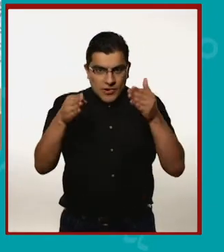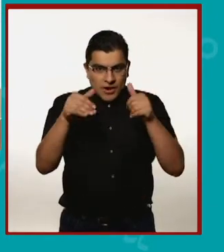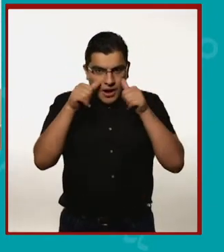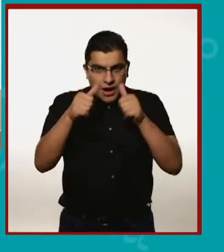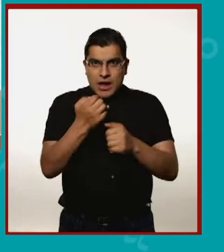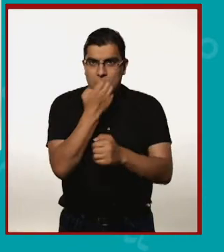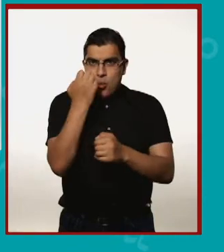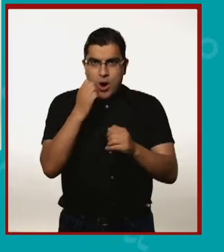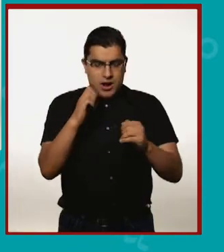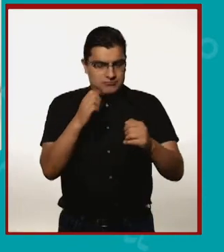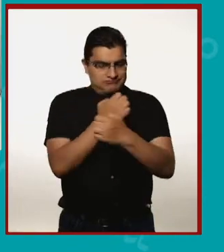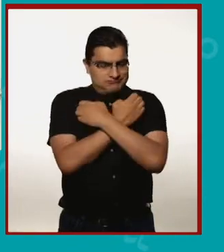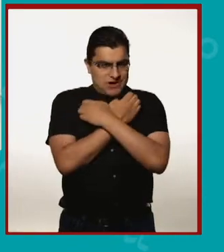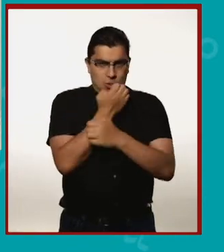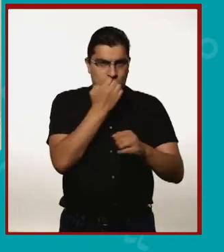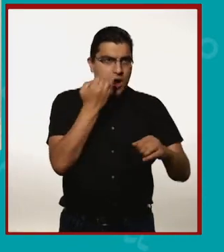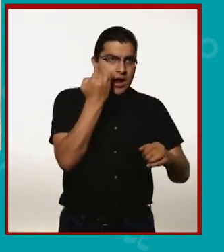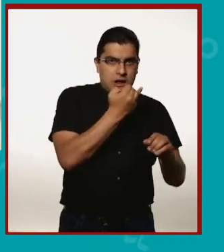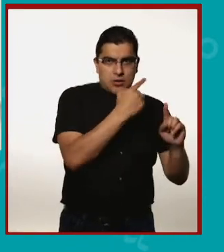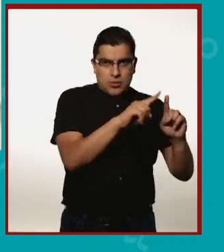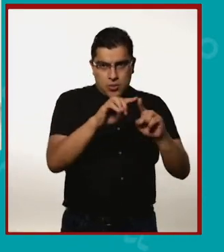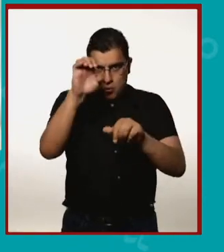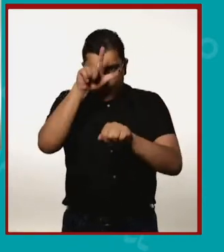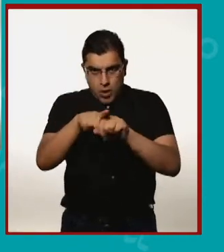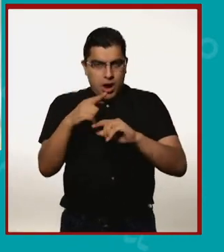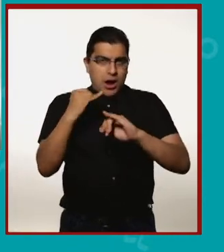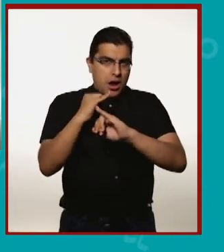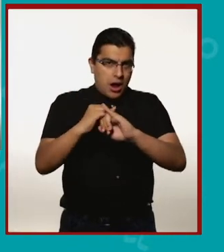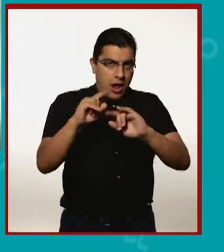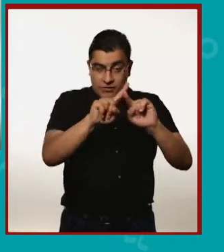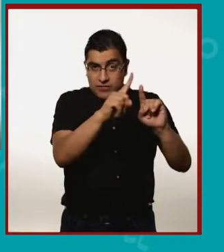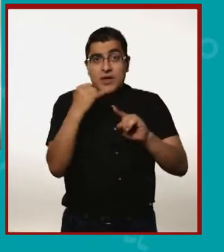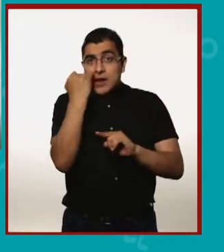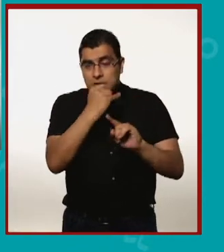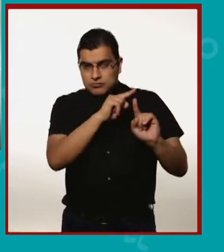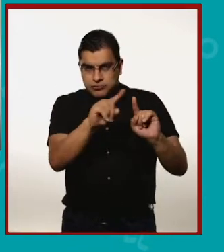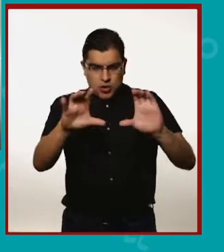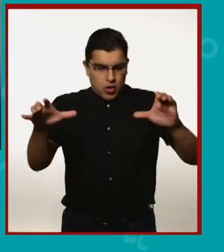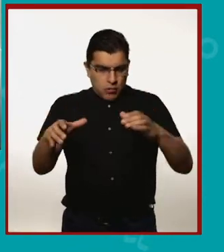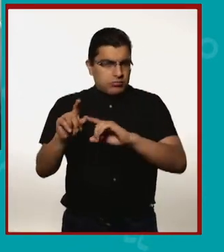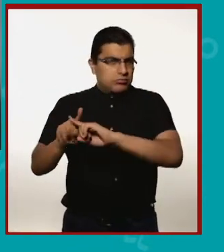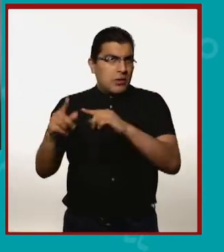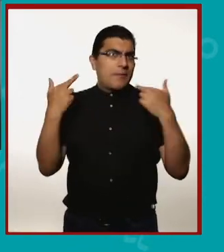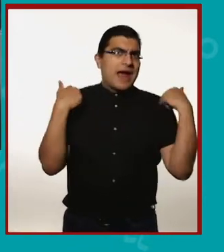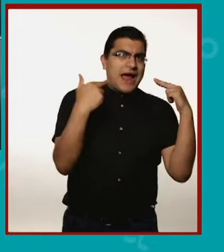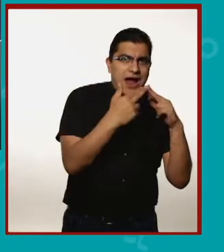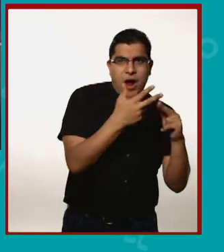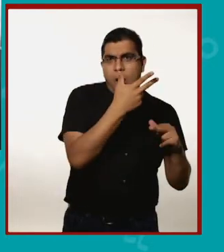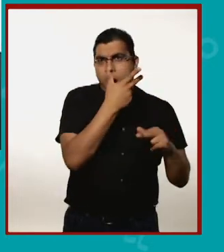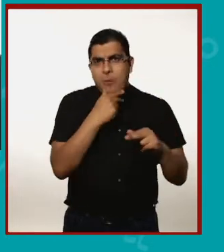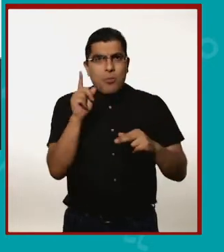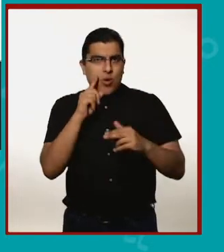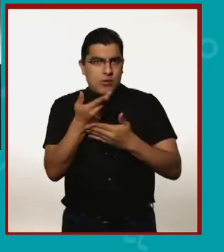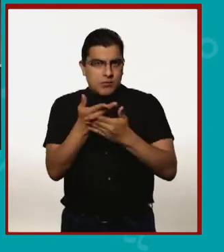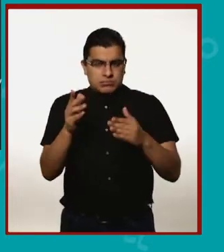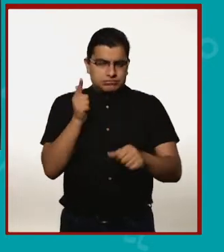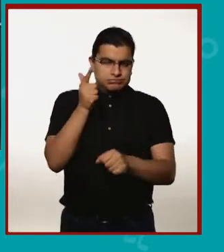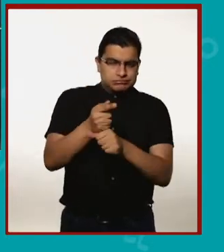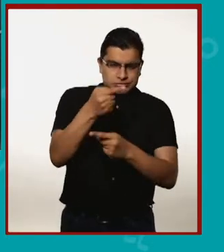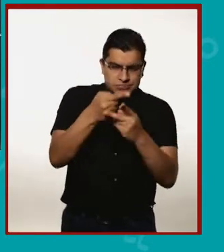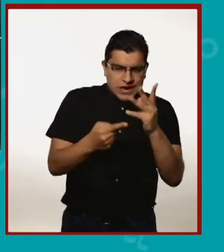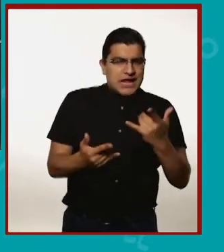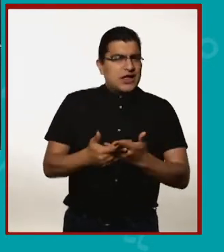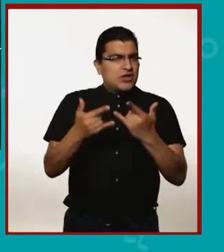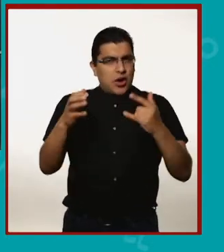El enfoque de la educación intercultural ayuda a que los docentes y las comunidades identifiquen los saberes significativos para